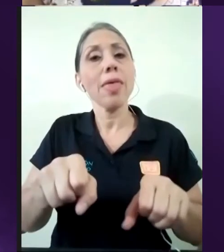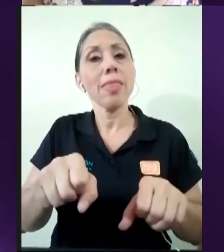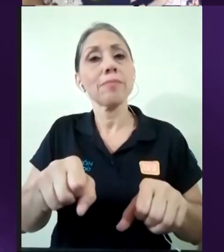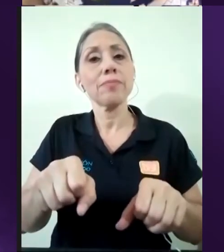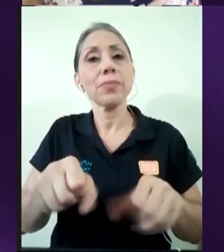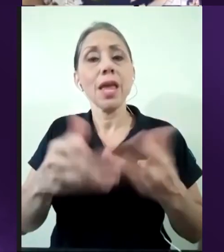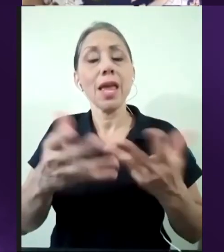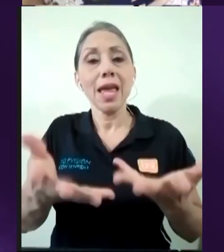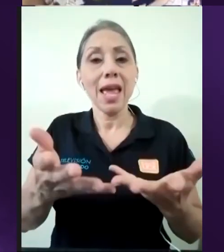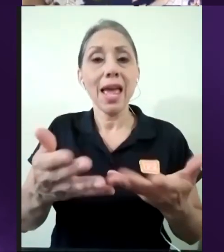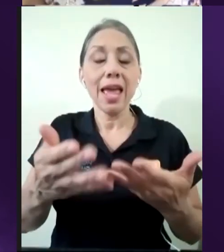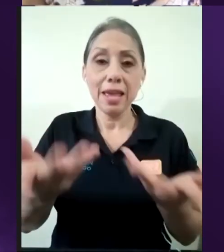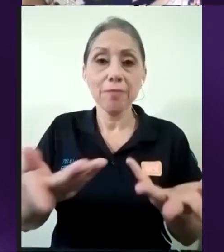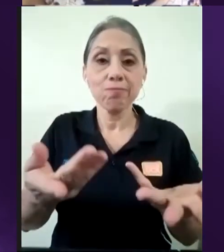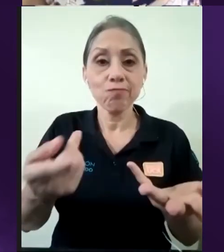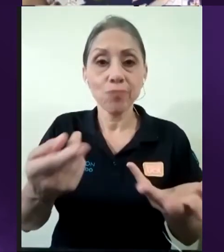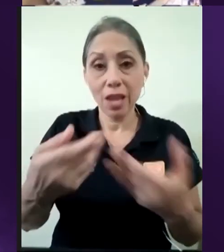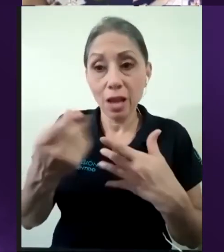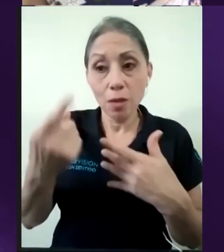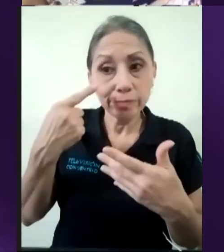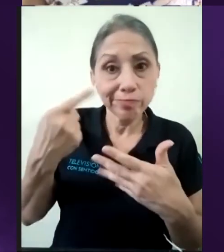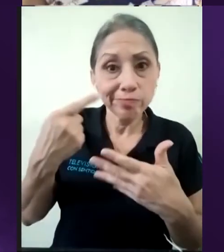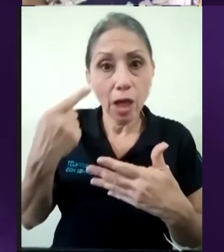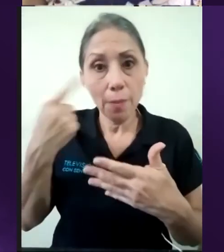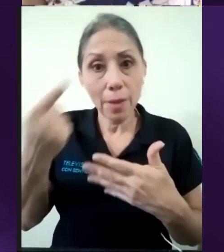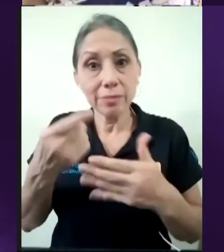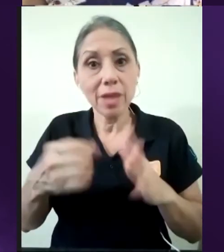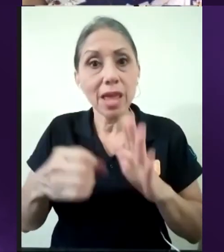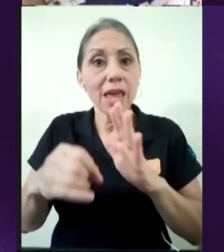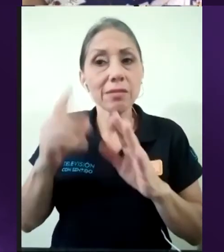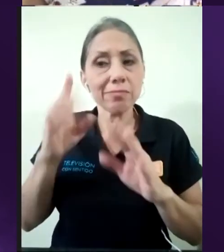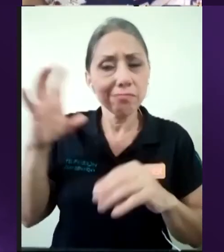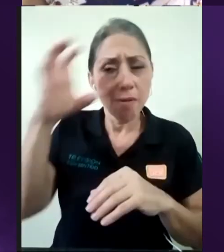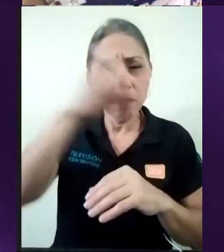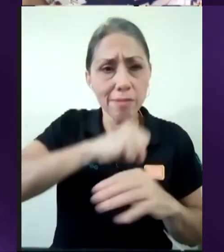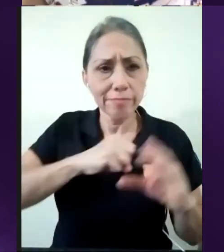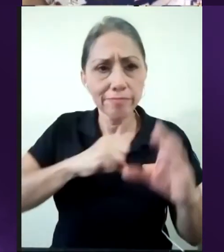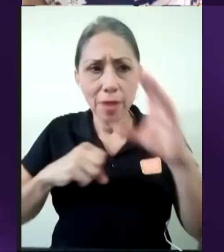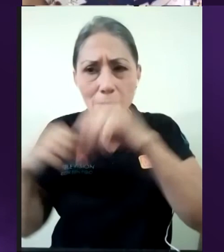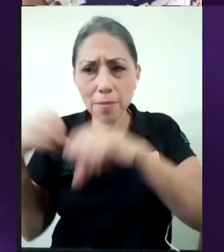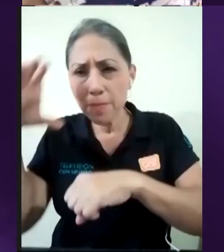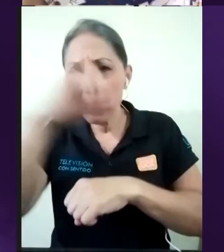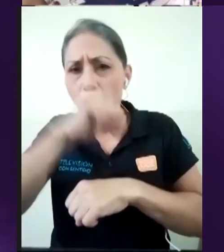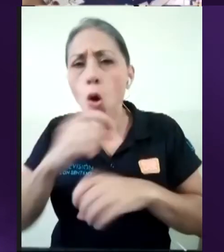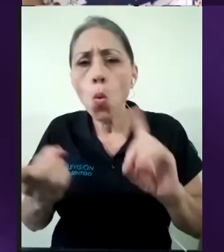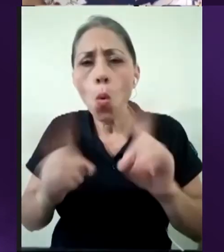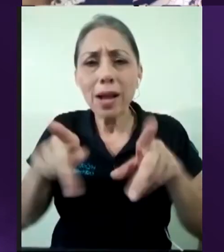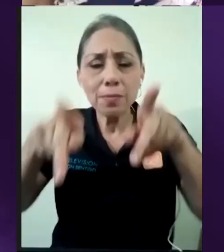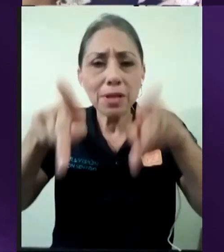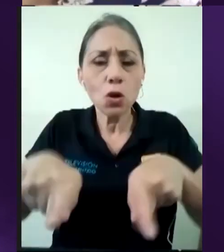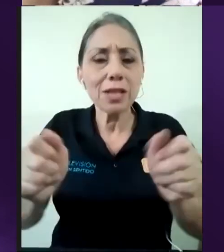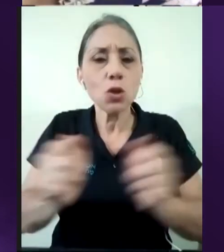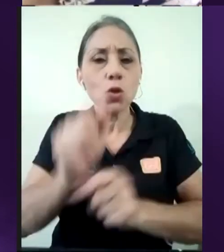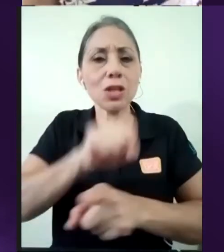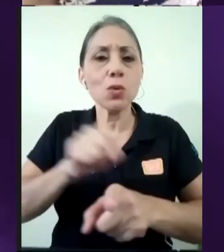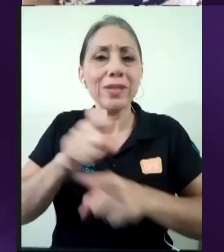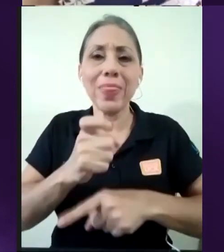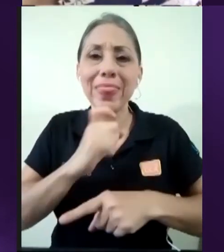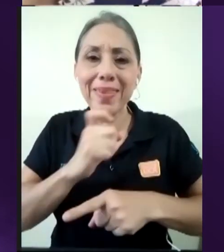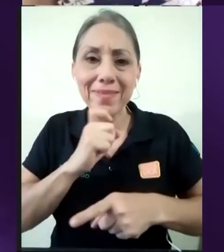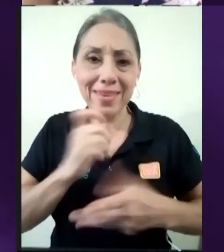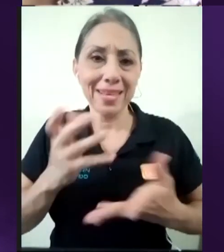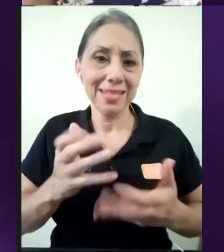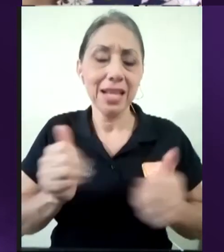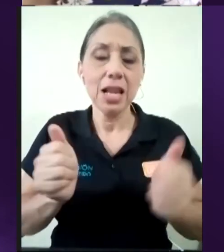personas que están pasando por alguna situación difícil, sobre todo con el suministro de alimentos, de productos